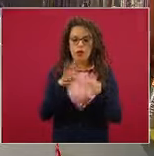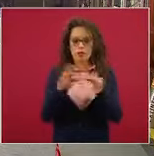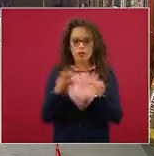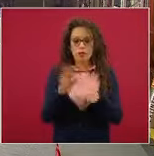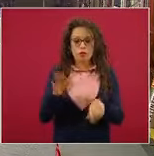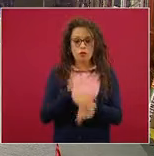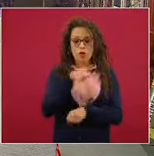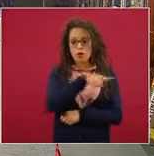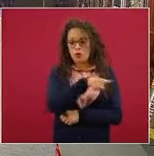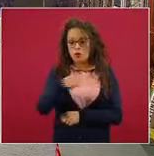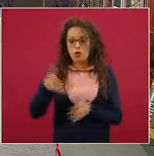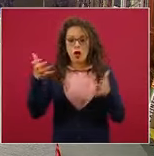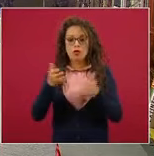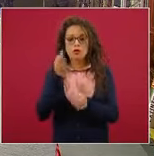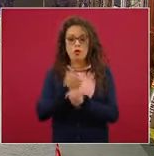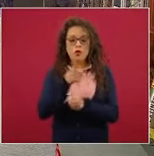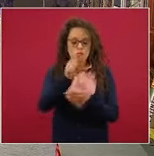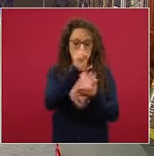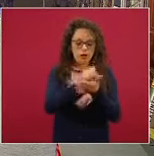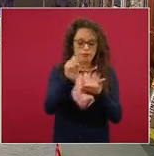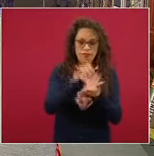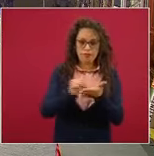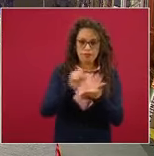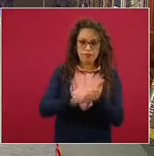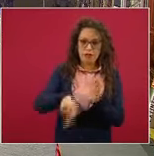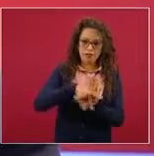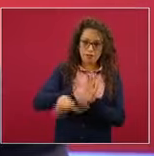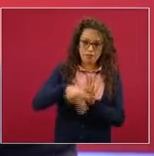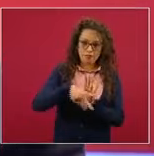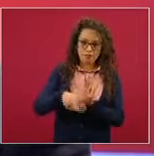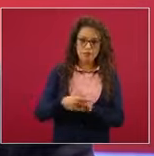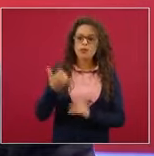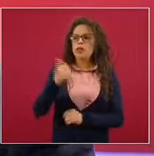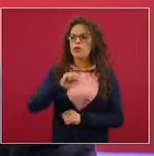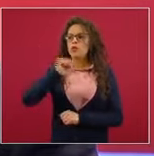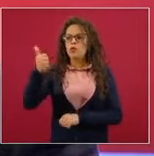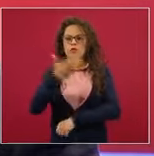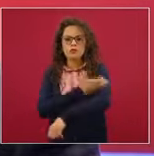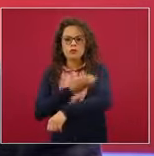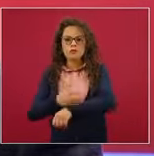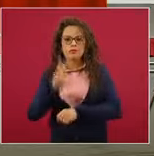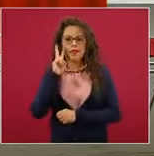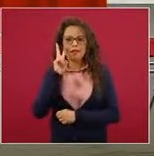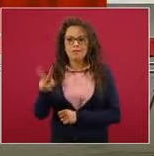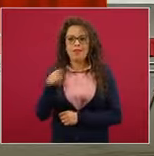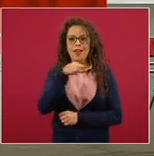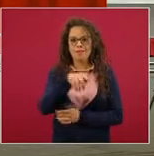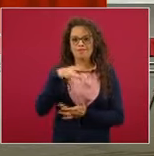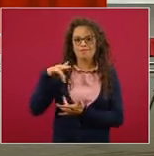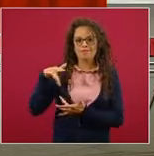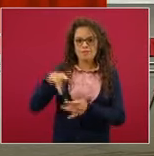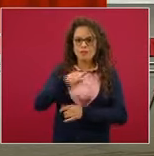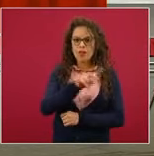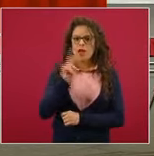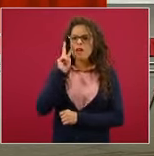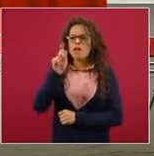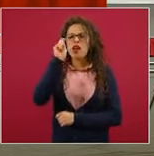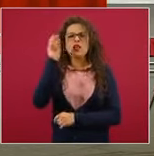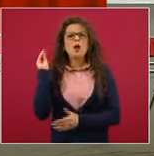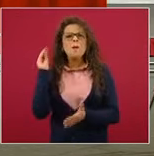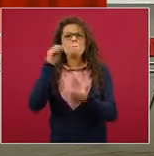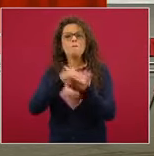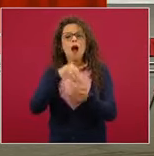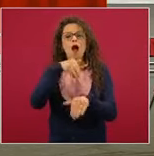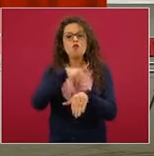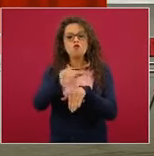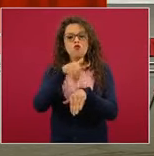colegas que quizá nos ven en la transmisión, habrán notado que se incorporó un número de